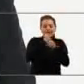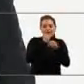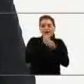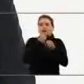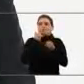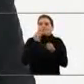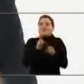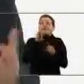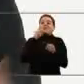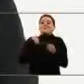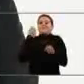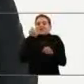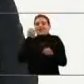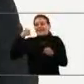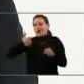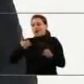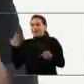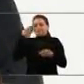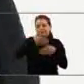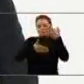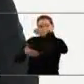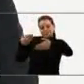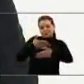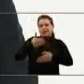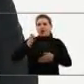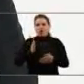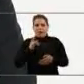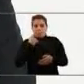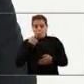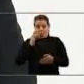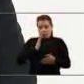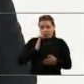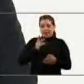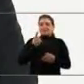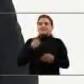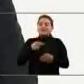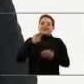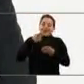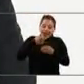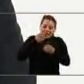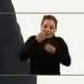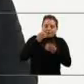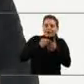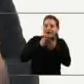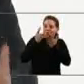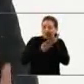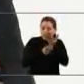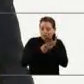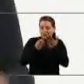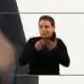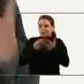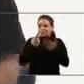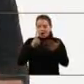de participación y compromiso de los y las jóvenes en la vida social de este país. Desde esa perspectiva,